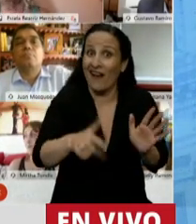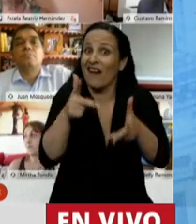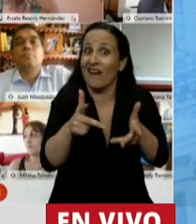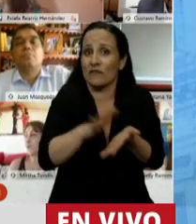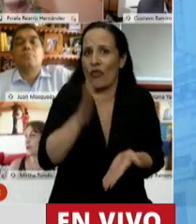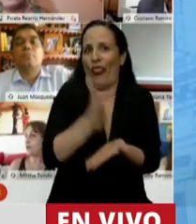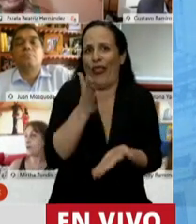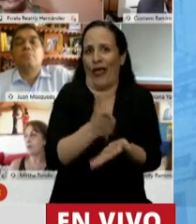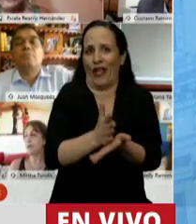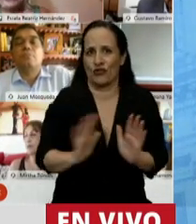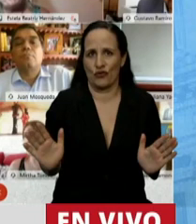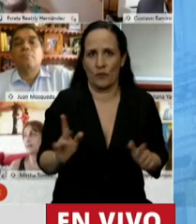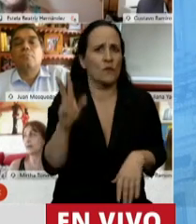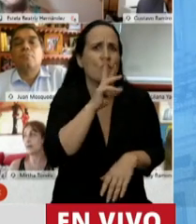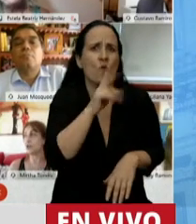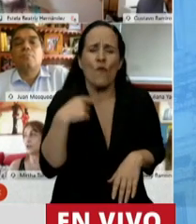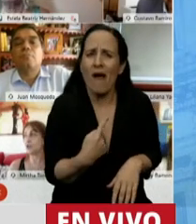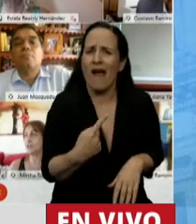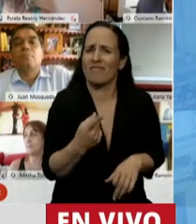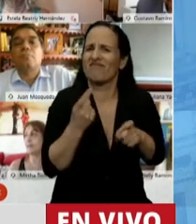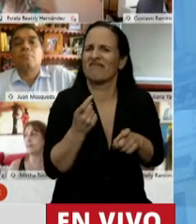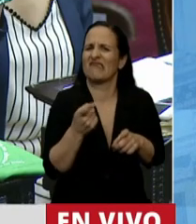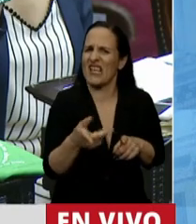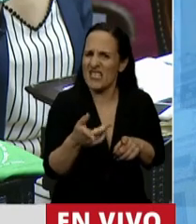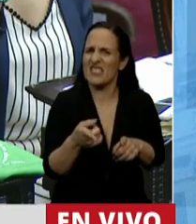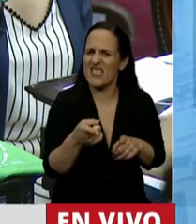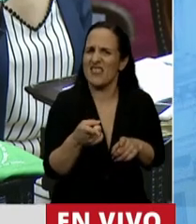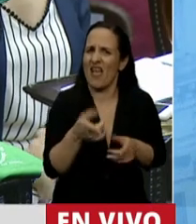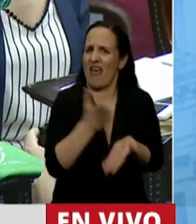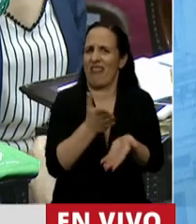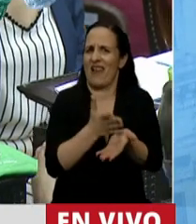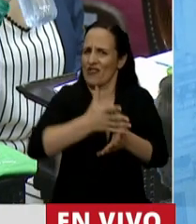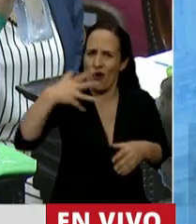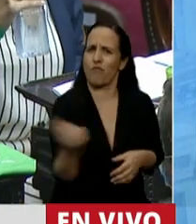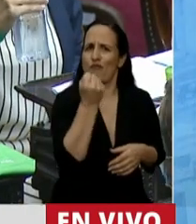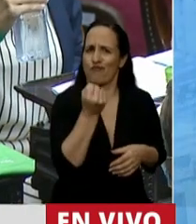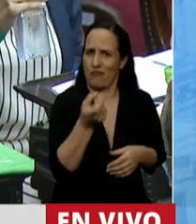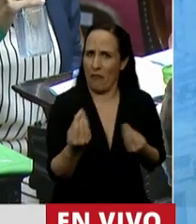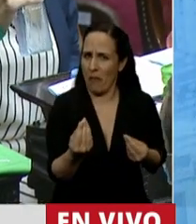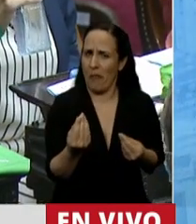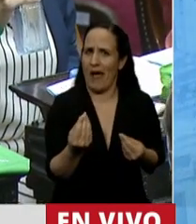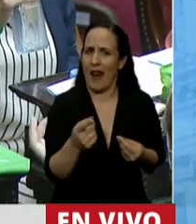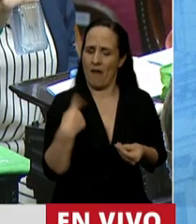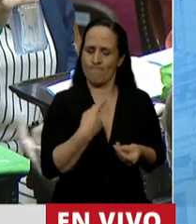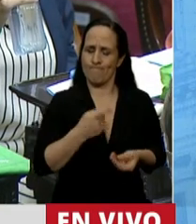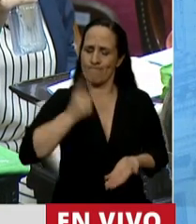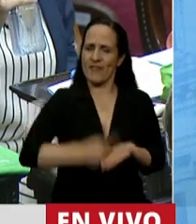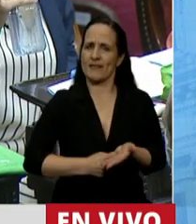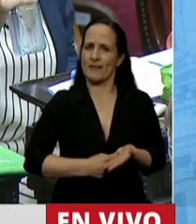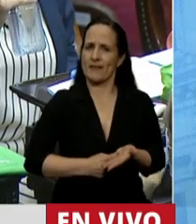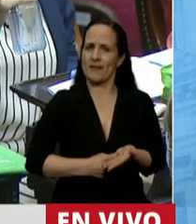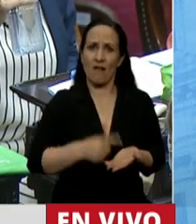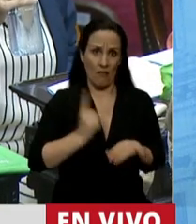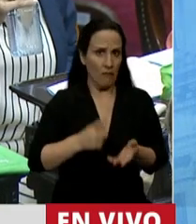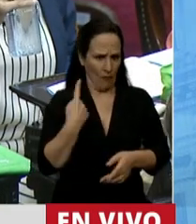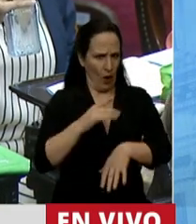las mujeres necesitamos acceder a este derecho que nos permita a nosotros decidir decidir